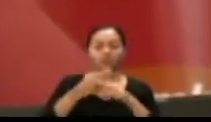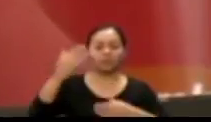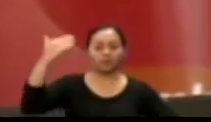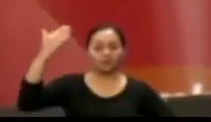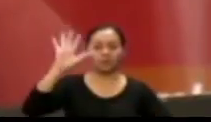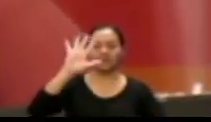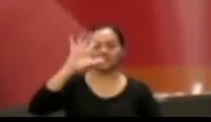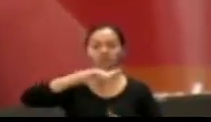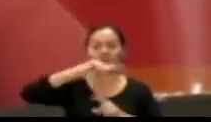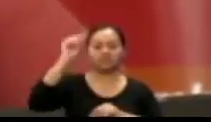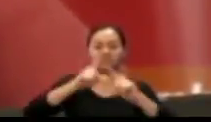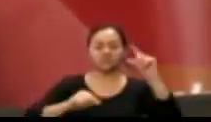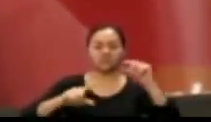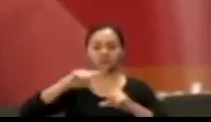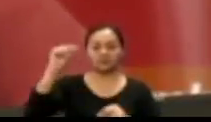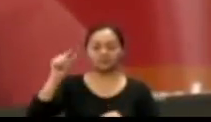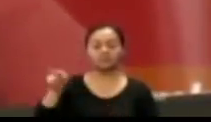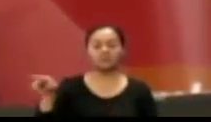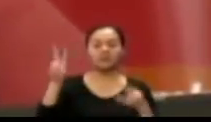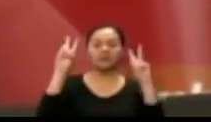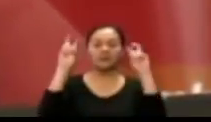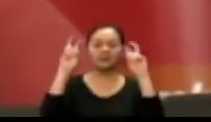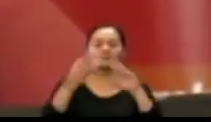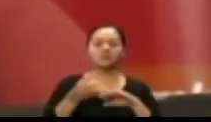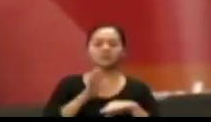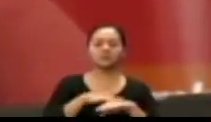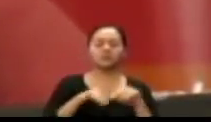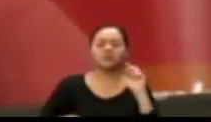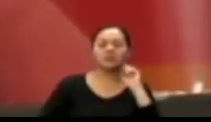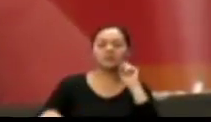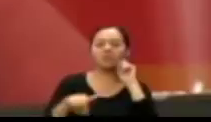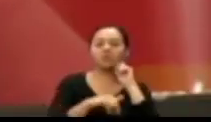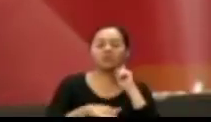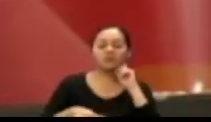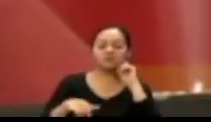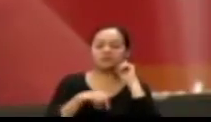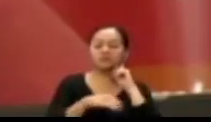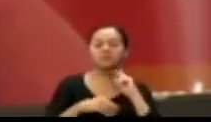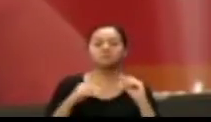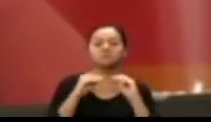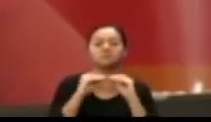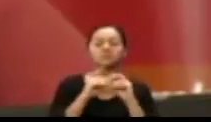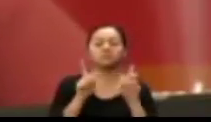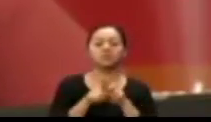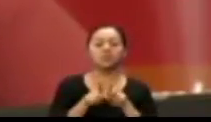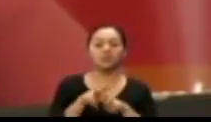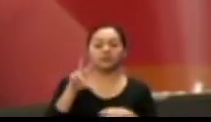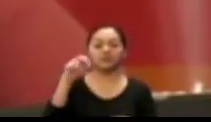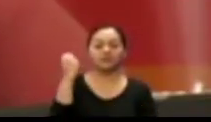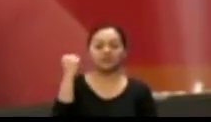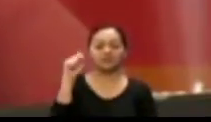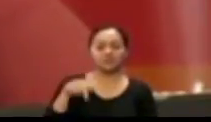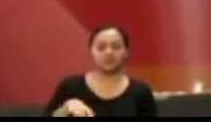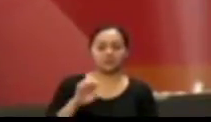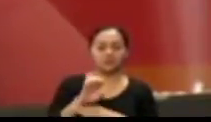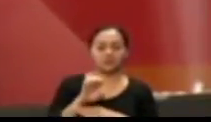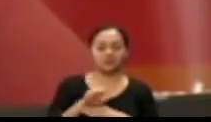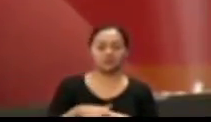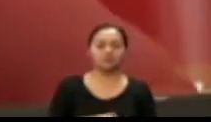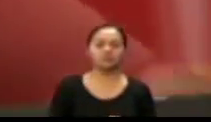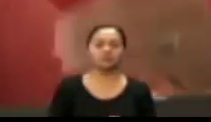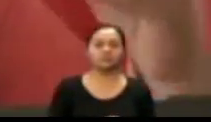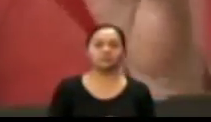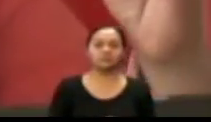Estamos hablando de este tema de la democracia y sobre todo de estos intentos, como fue parte del 30S acá en el Ecuador.